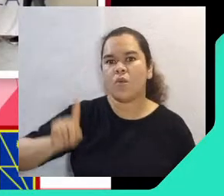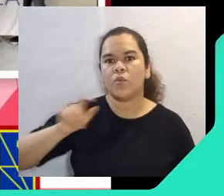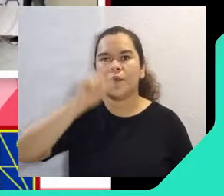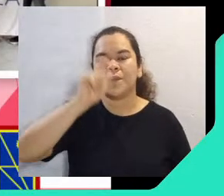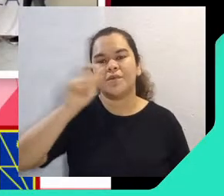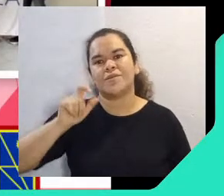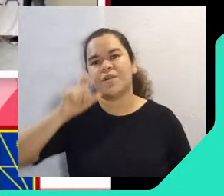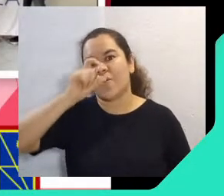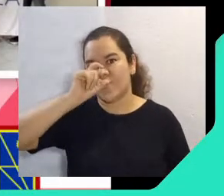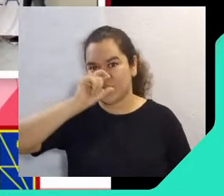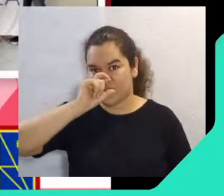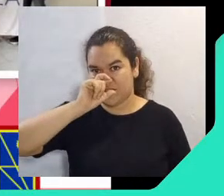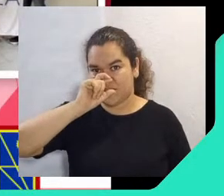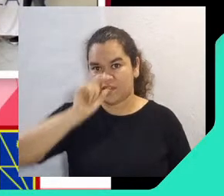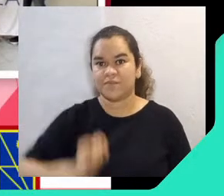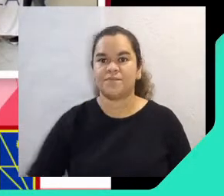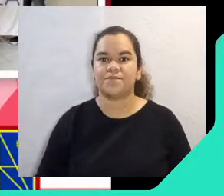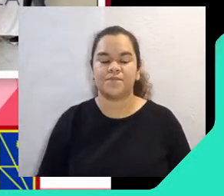evento.